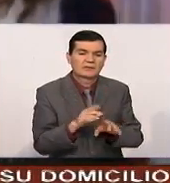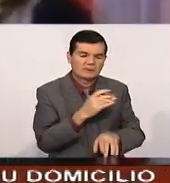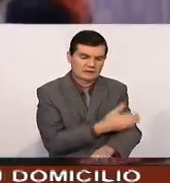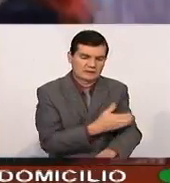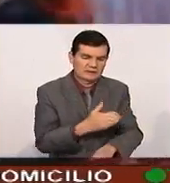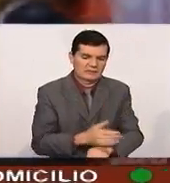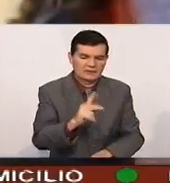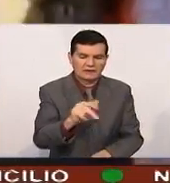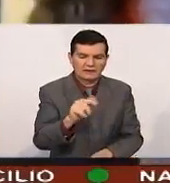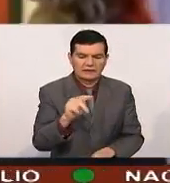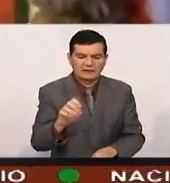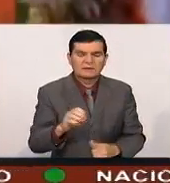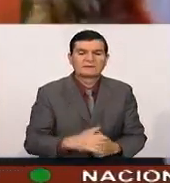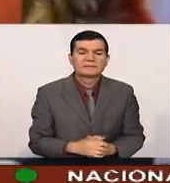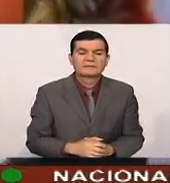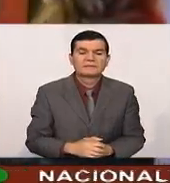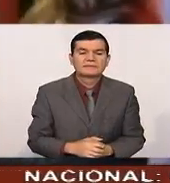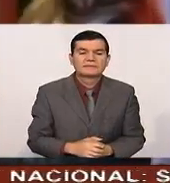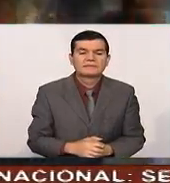de Kate respondió así.